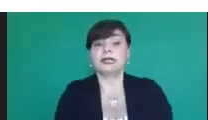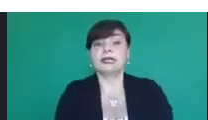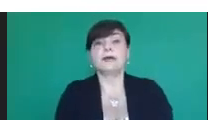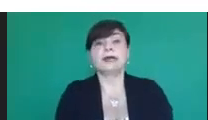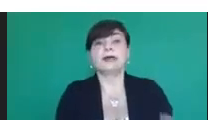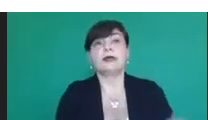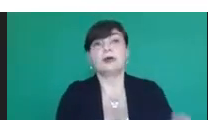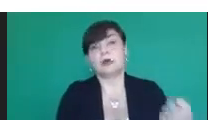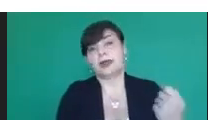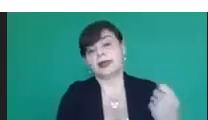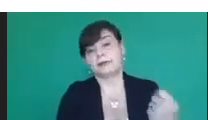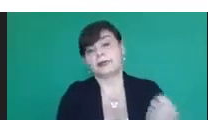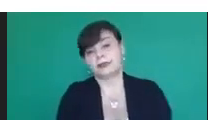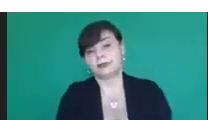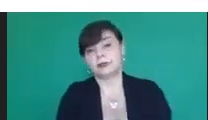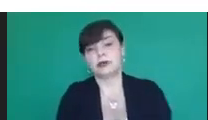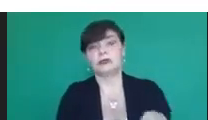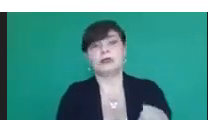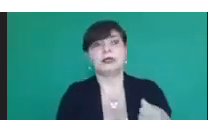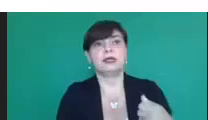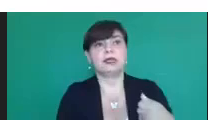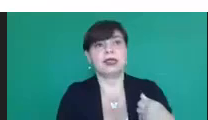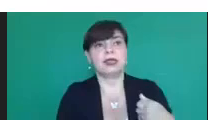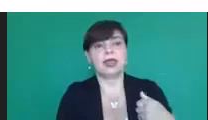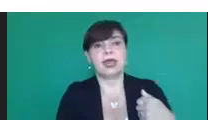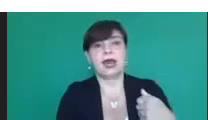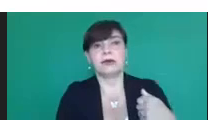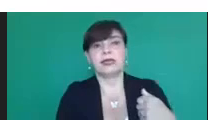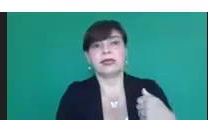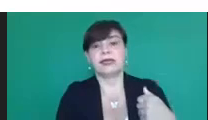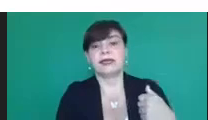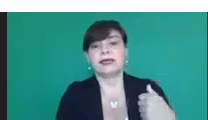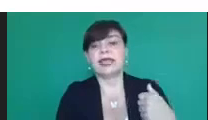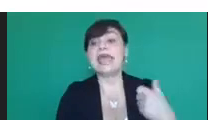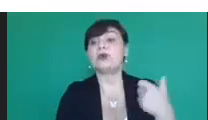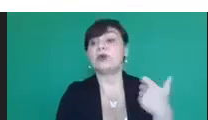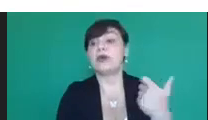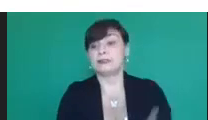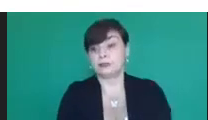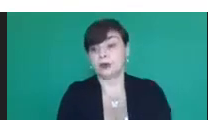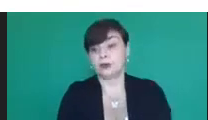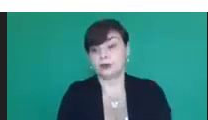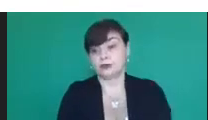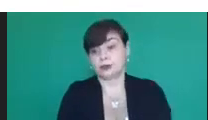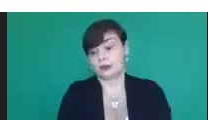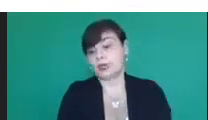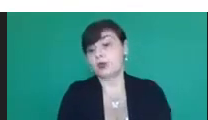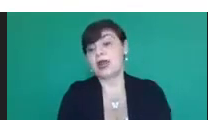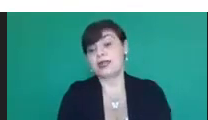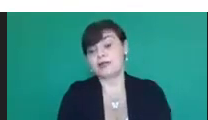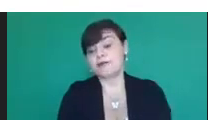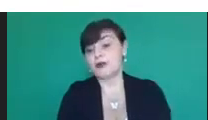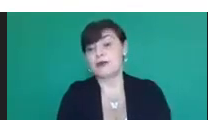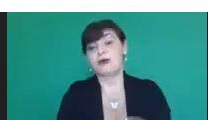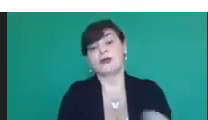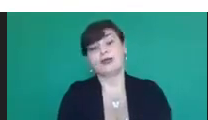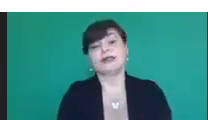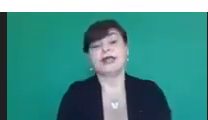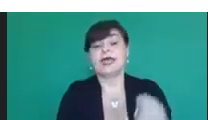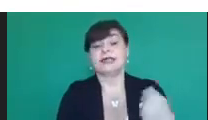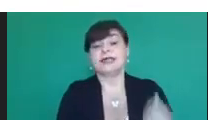haber una capacitación, tiene que haber educación de cuál es la forma